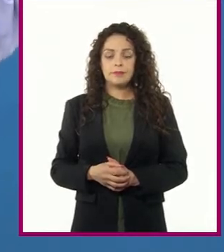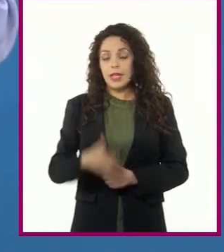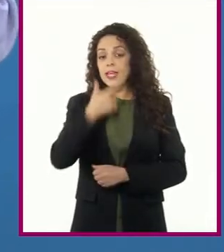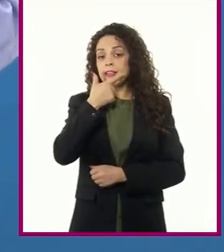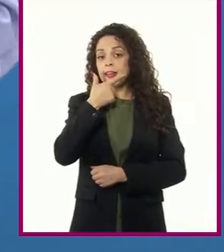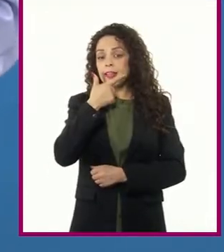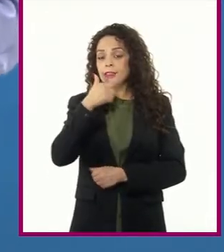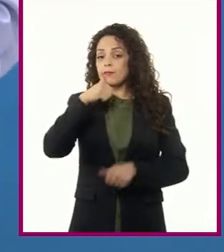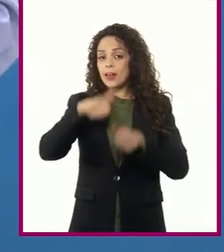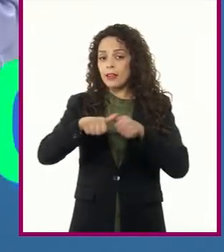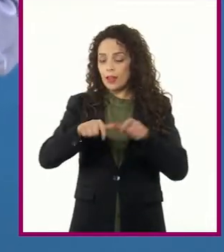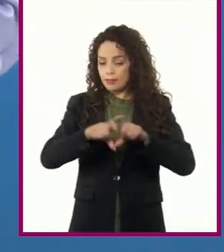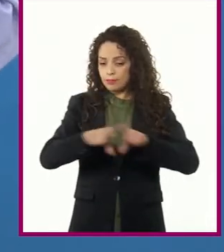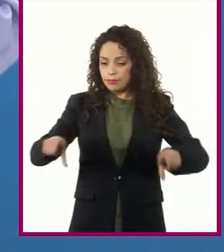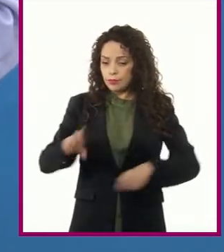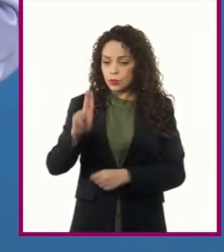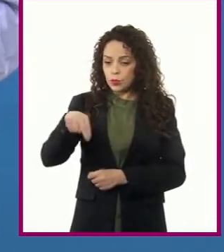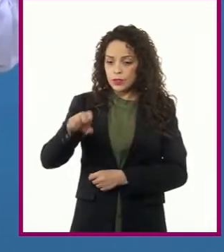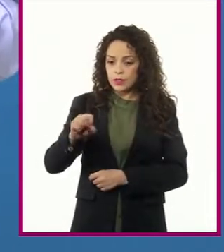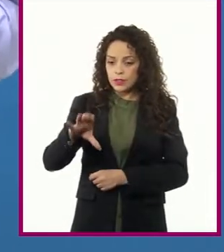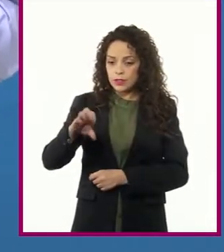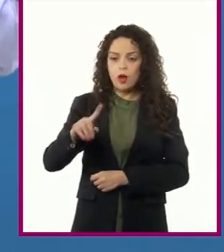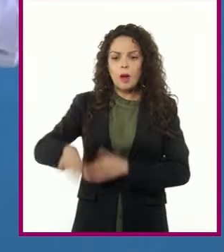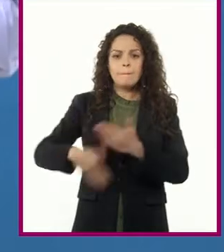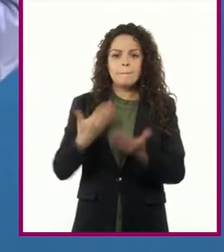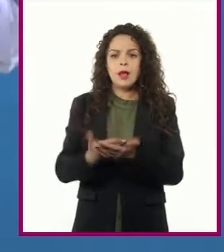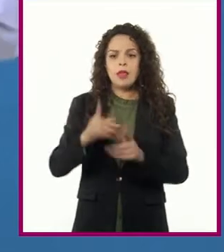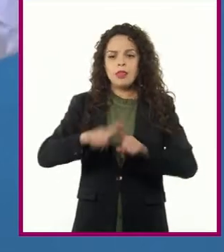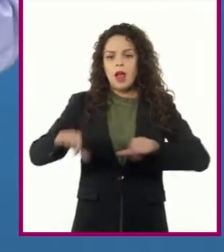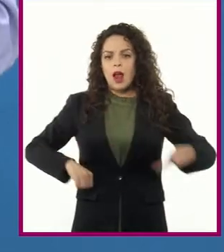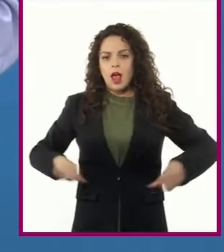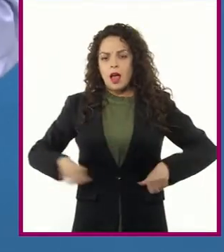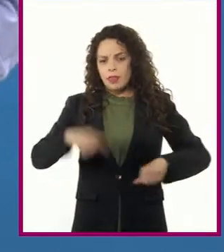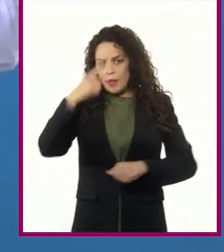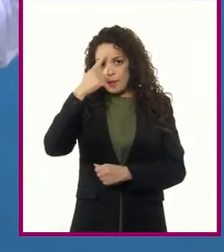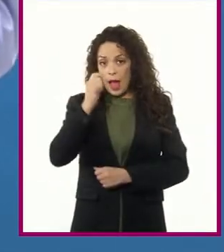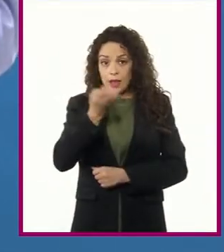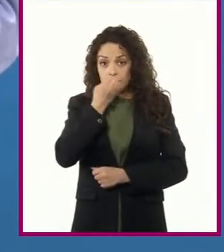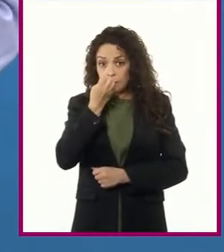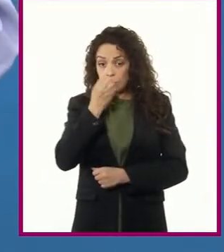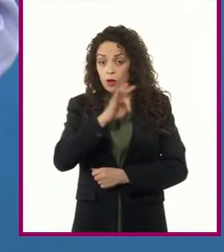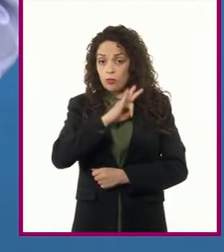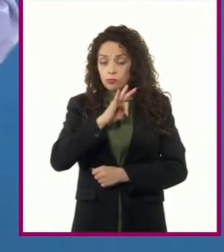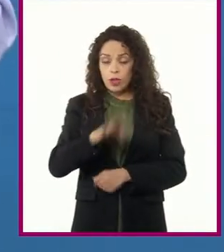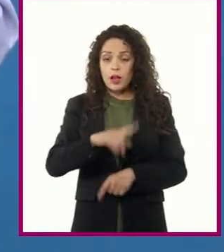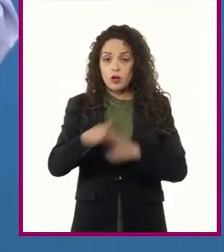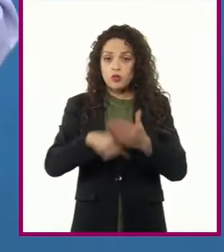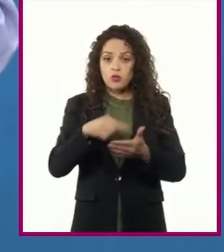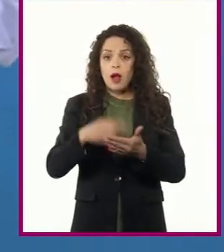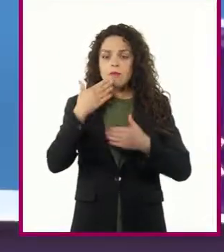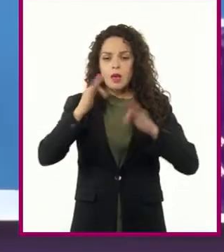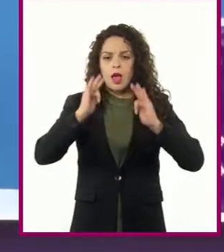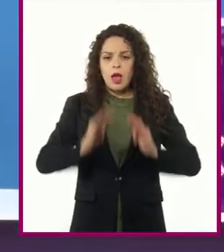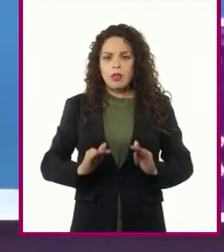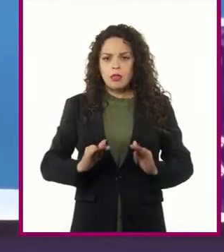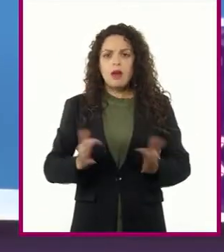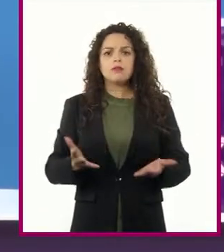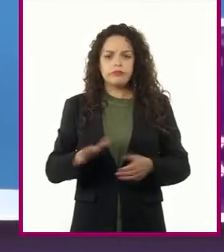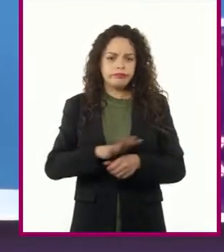inglés UNESCO, propone una serie de acciones que contribuyen a hacer de la escuela un espacio de convivencia pacífica,